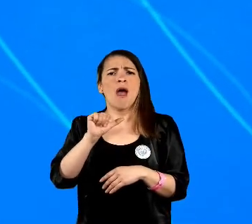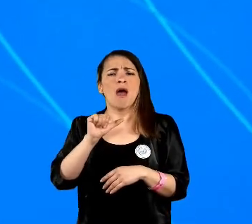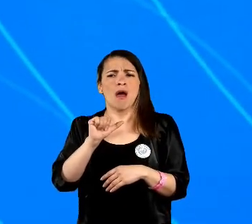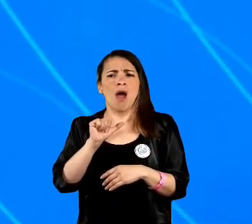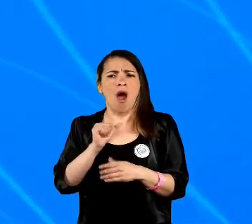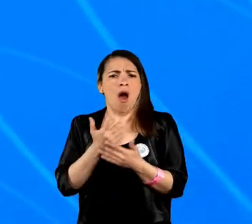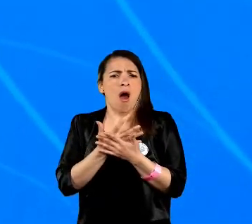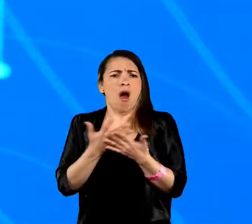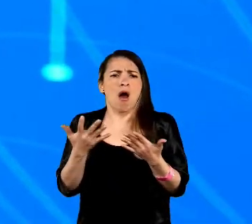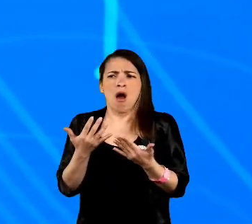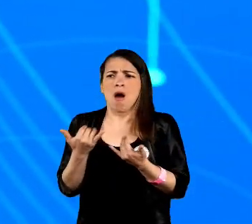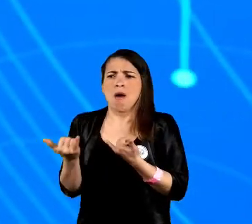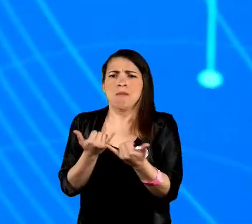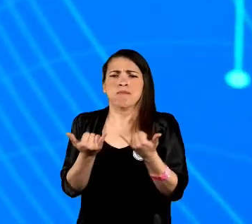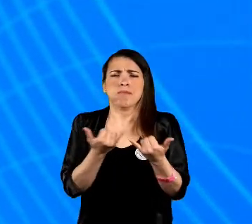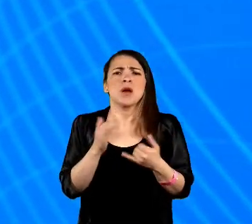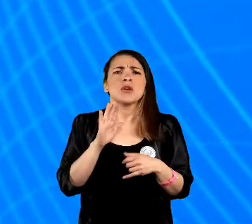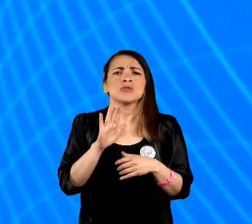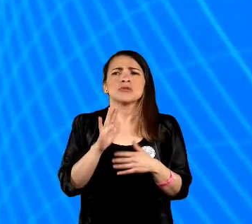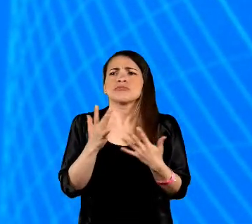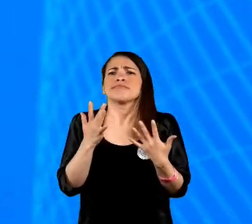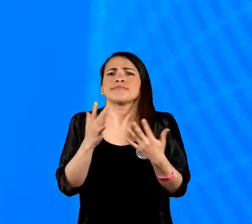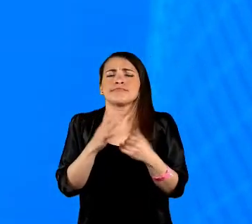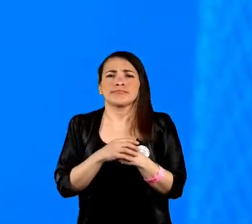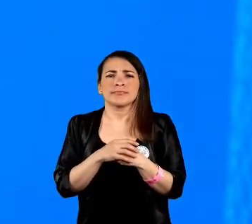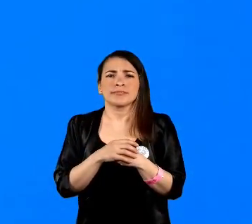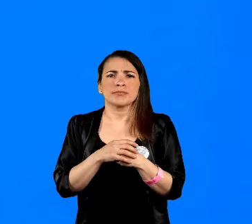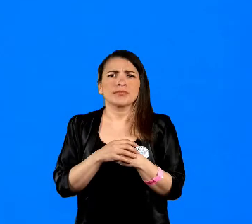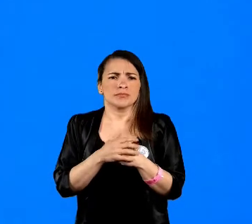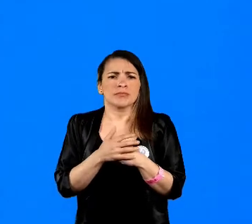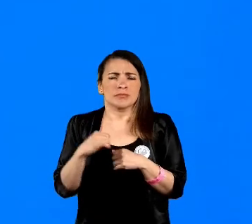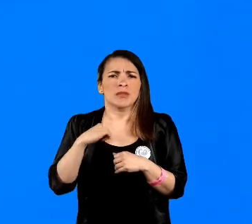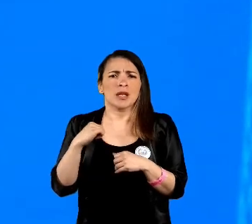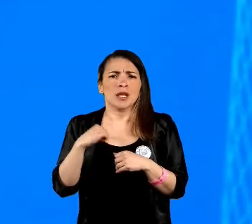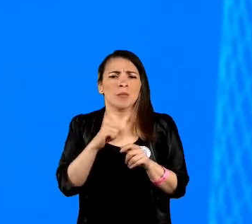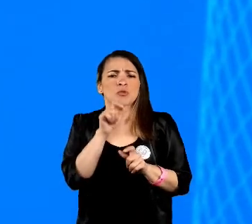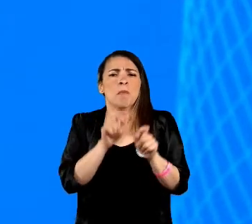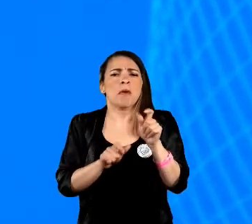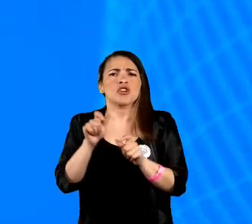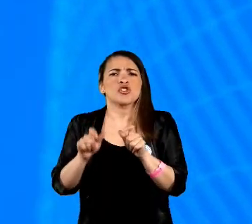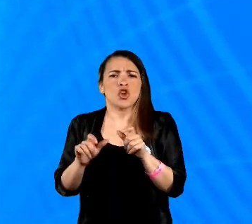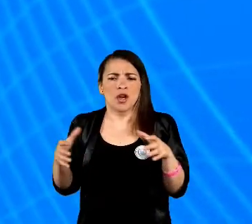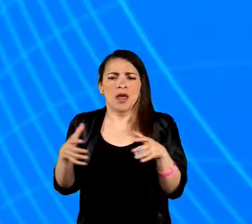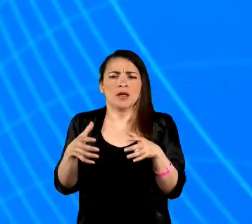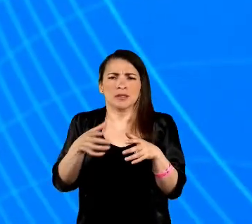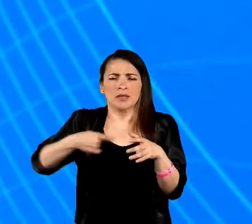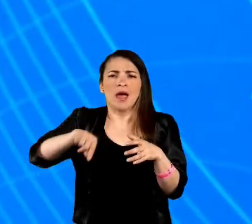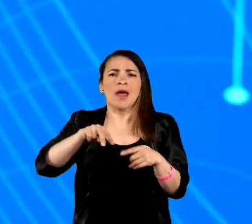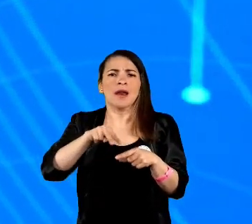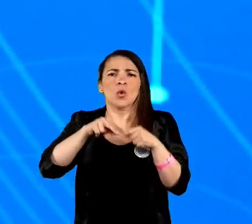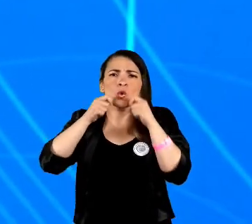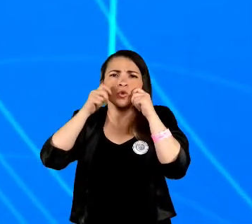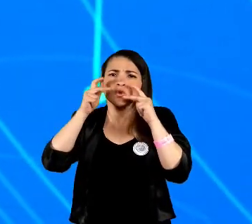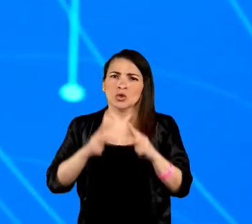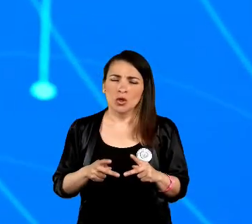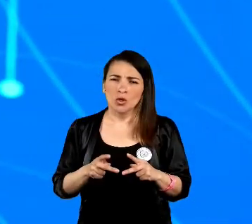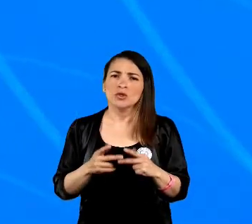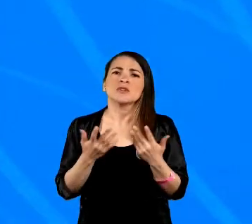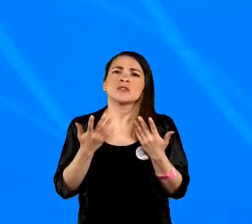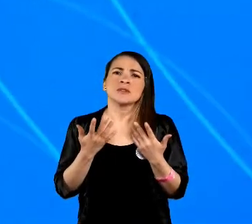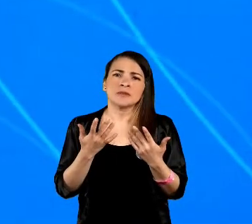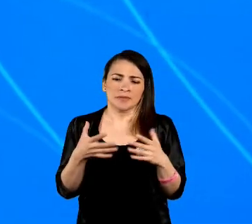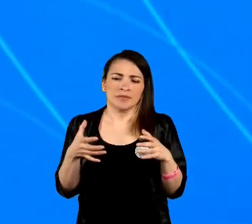son todos activos blandos los que adquieren son a las personas distinto es comprar una fábrica de autos